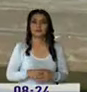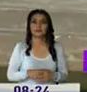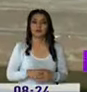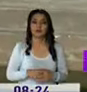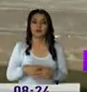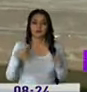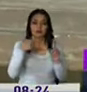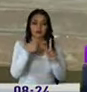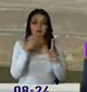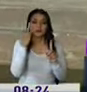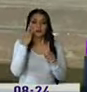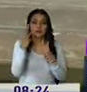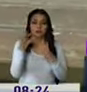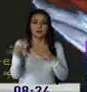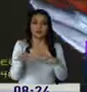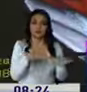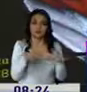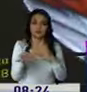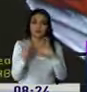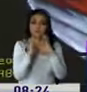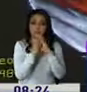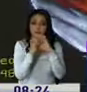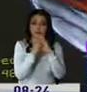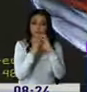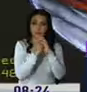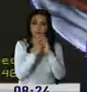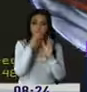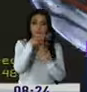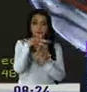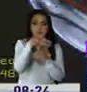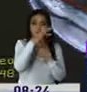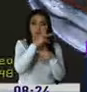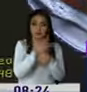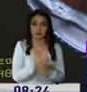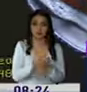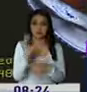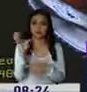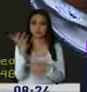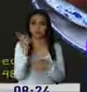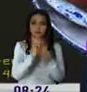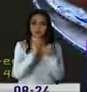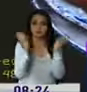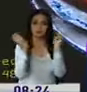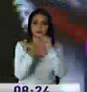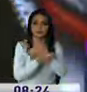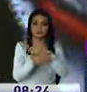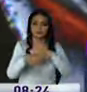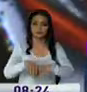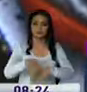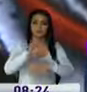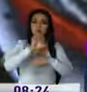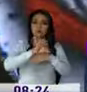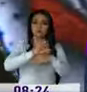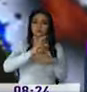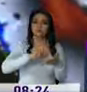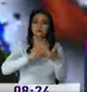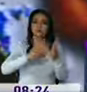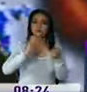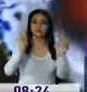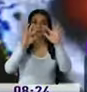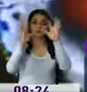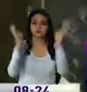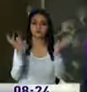Ivonne Llanes de Acción Ecológica mencionó que todos estos cambios de clima que se registran en el país se debe al